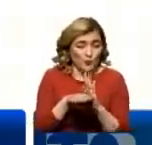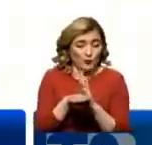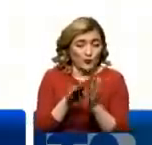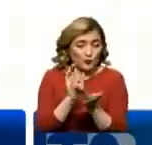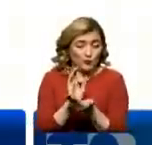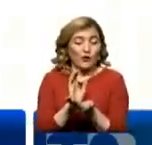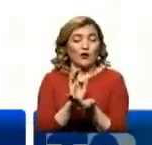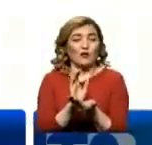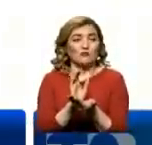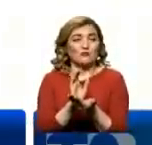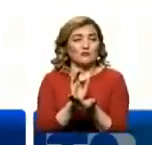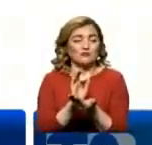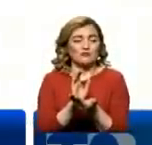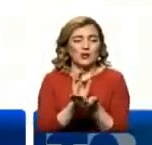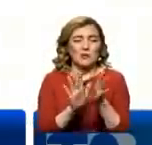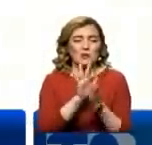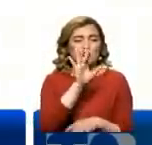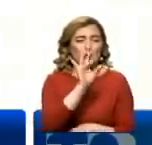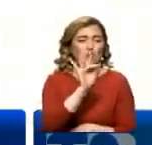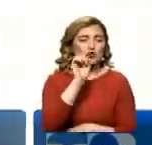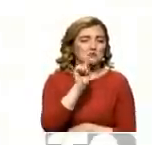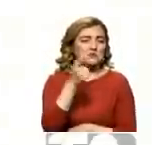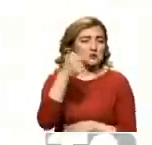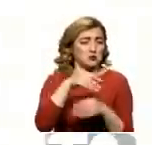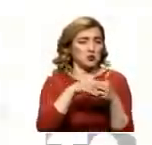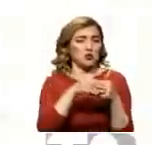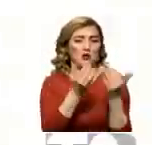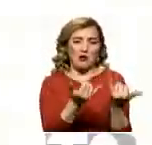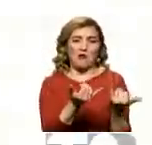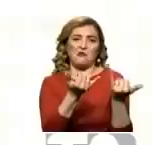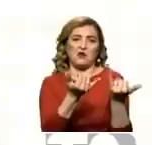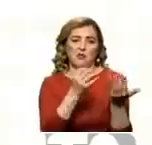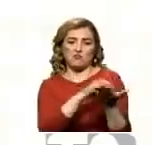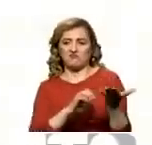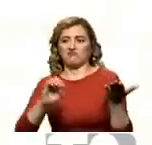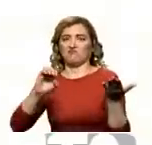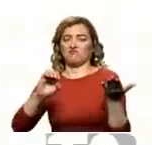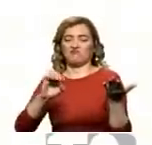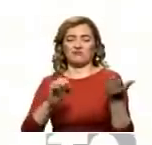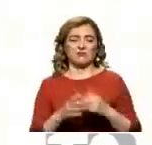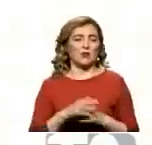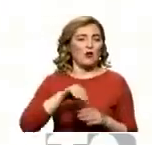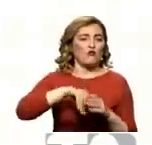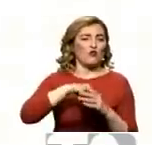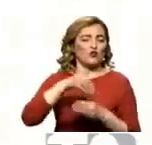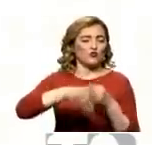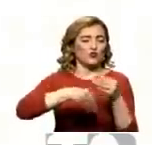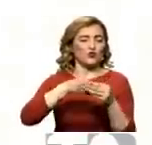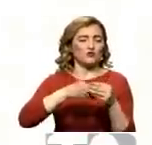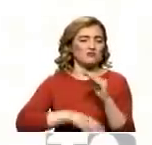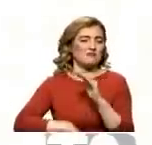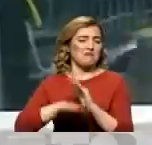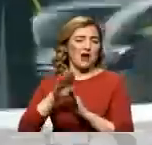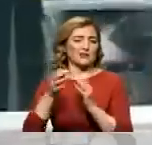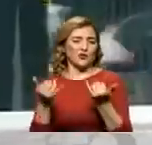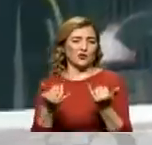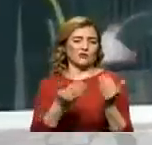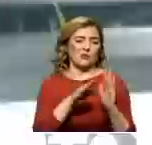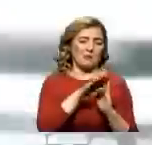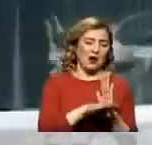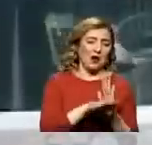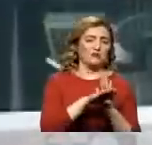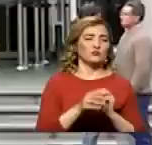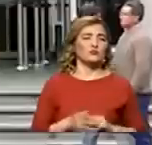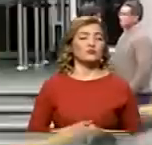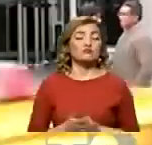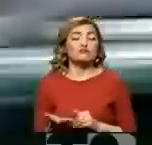Seguro Social tendría cerca de $8,000 millones este momento más en su fondo de inversiones de lo que tiene el día de hoy. De igual manera,